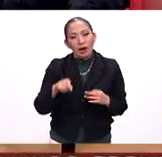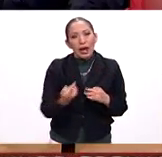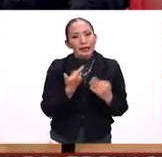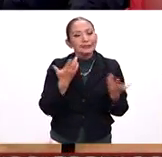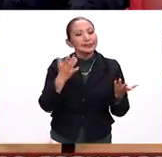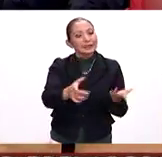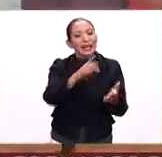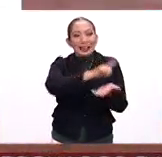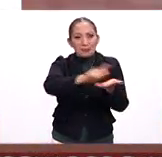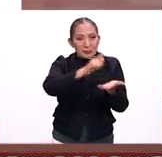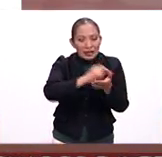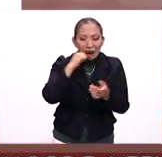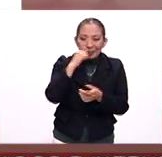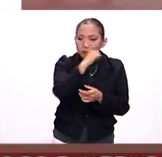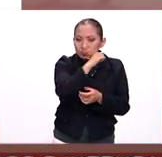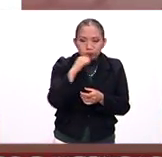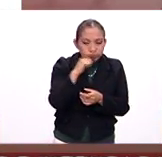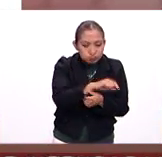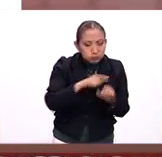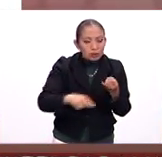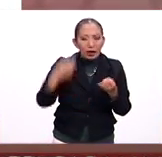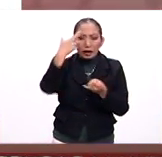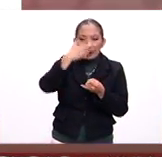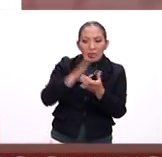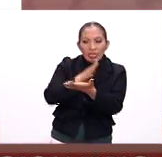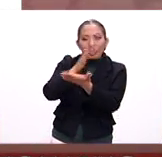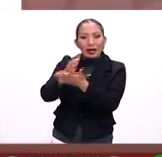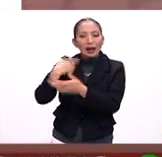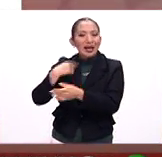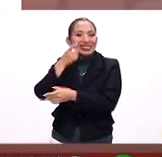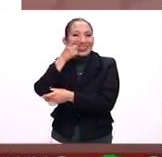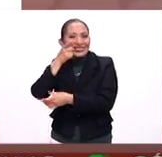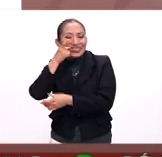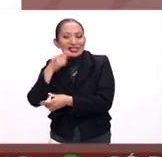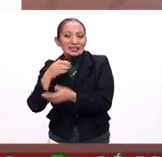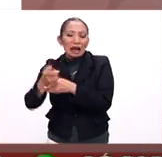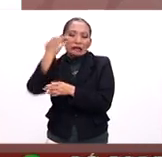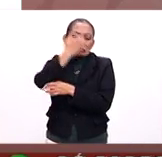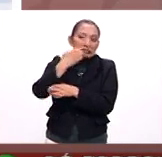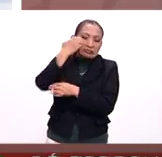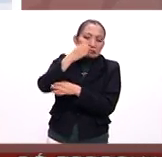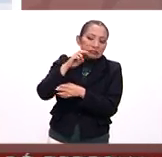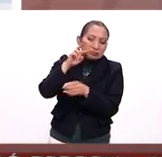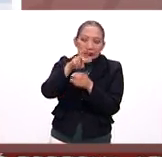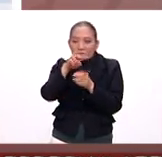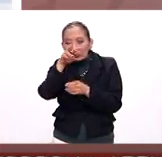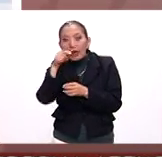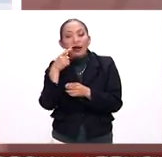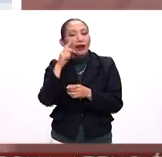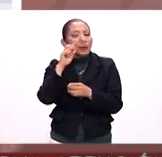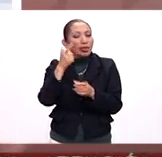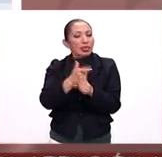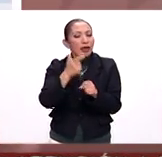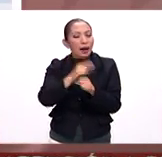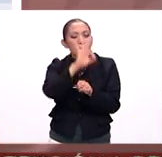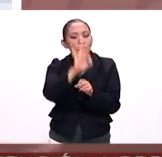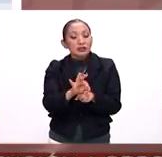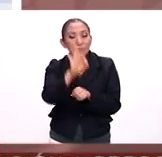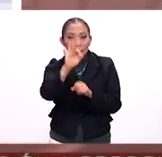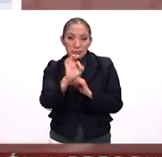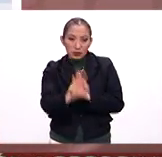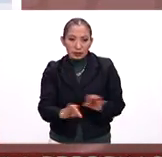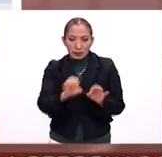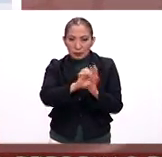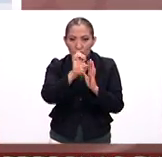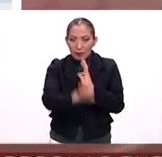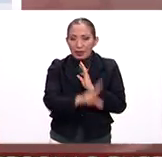una cuestión de higiene, el cepillado, la revisión con el dentista, y aquí nos vamos dando cuenta de porcentajes importantes.